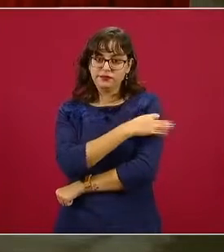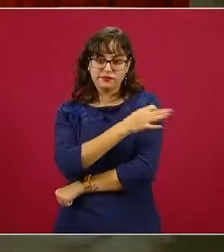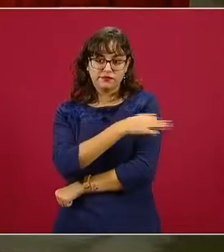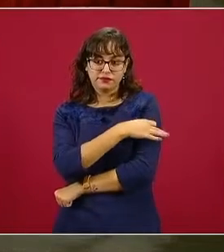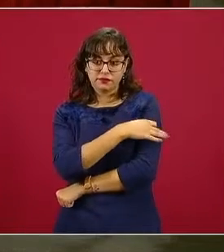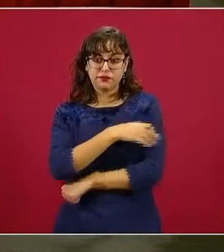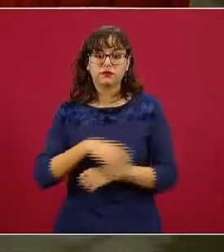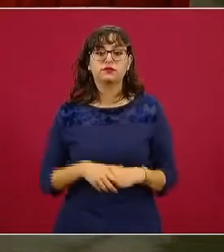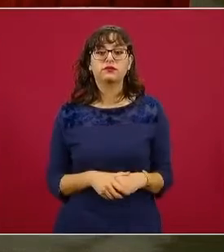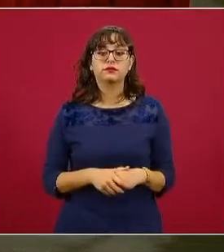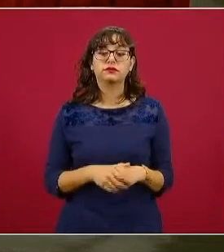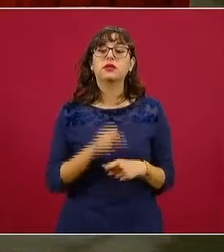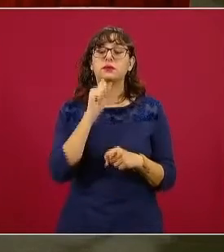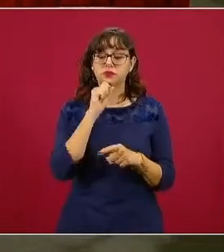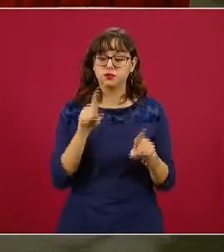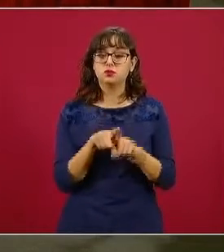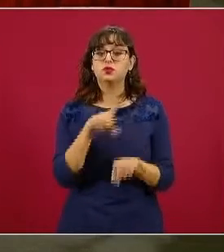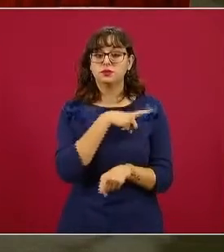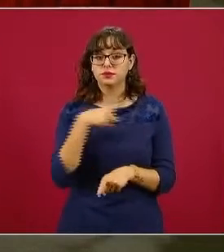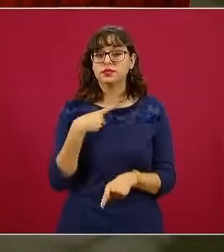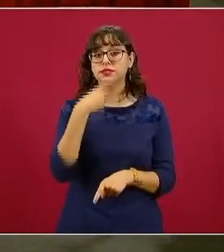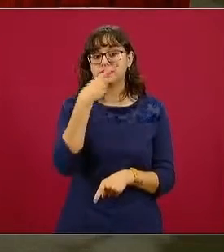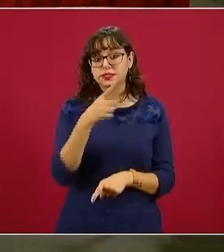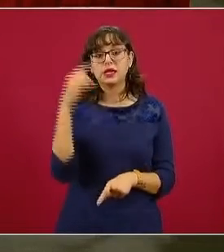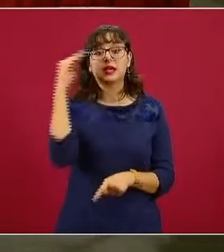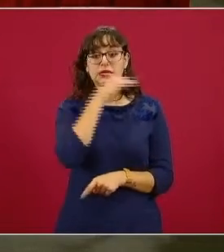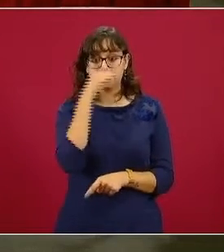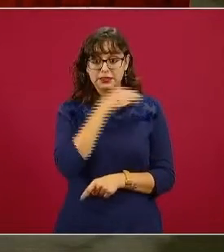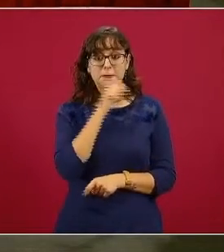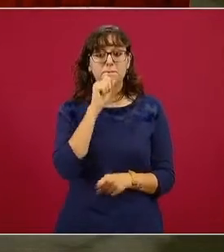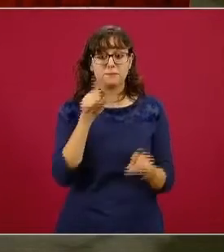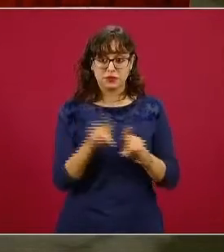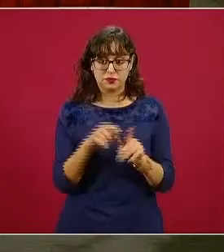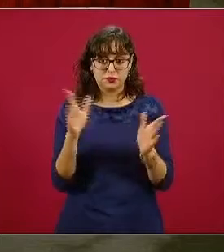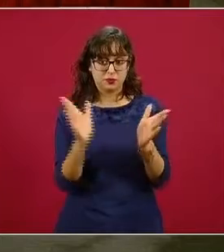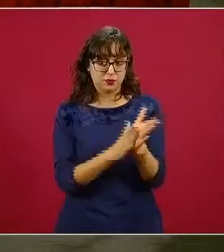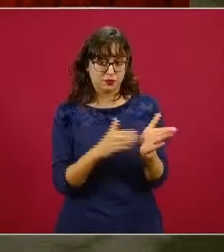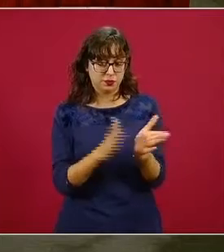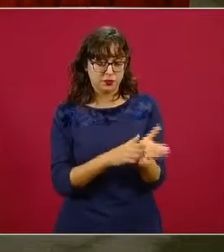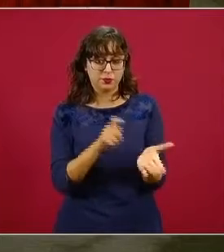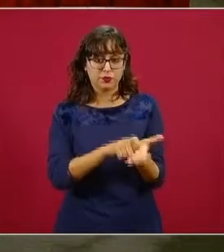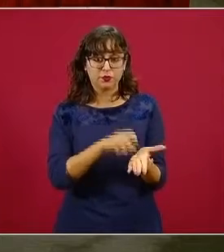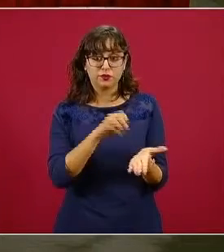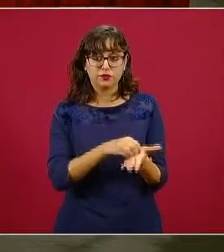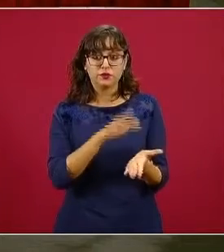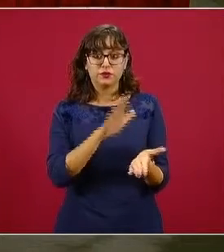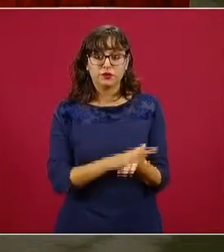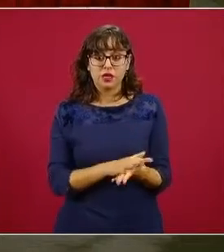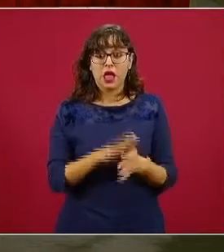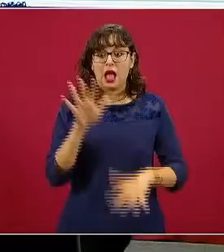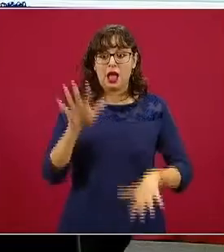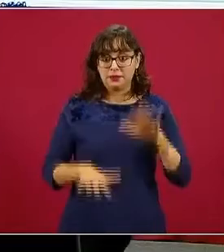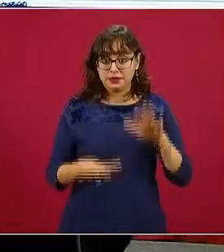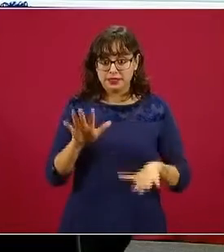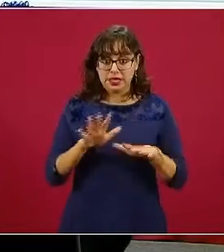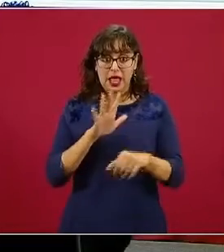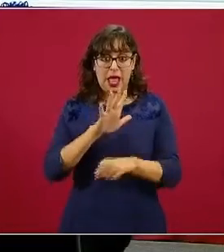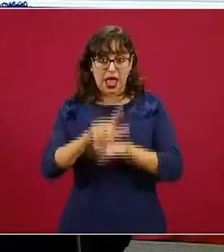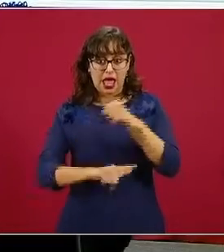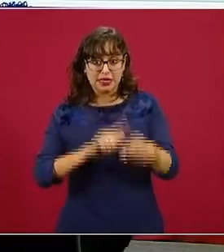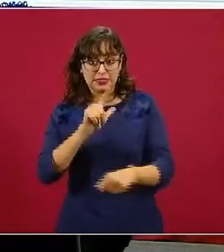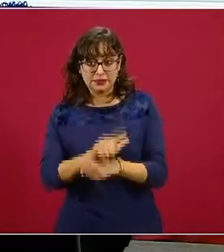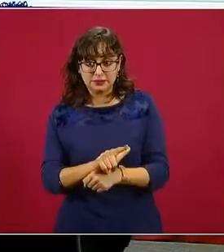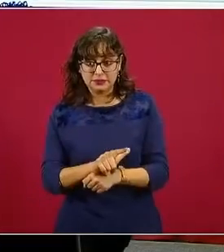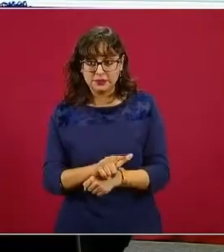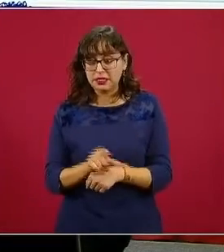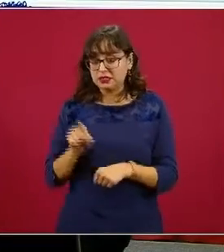nuevamente es de manera gratuita, y también les dan un comprobante. Este comprobante es importante porque cuando hay una agresión y hay un perro y